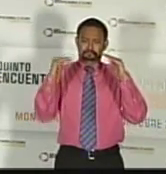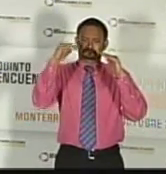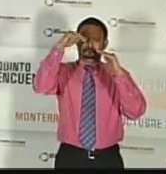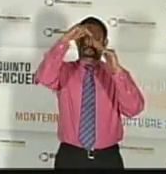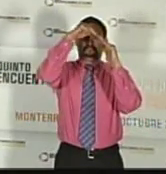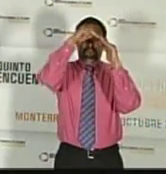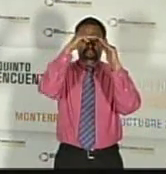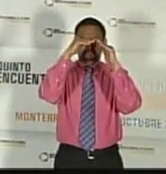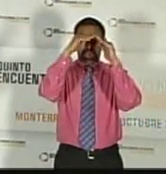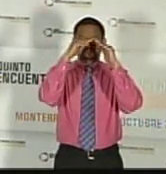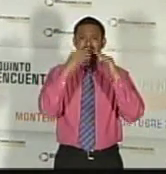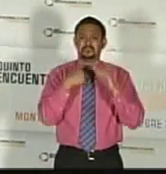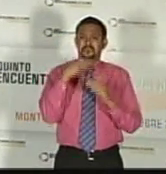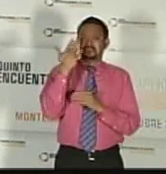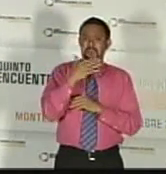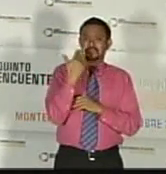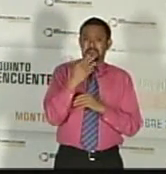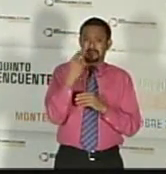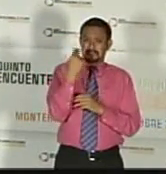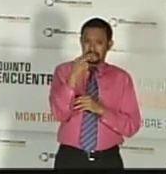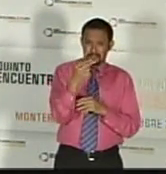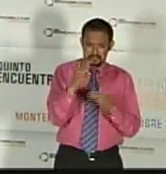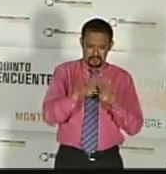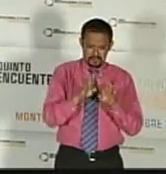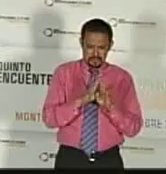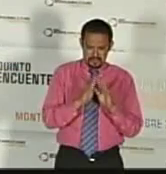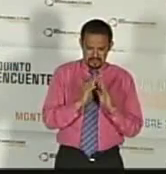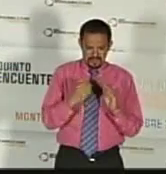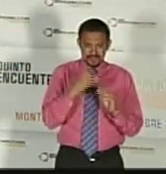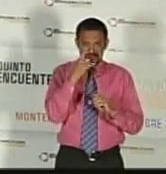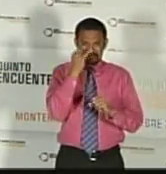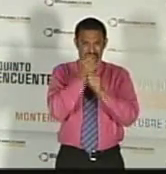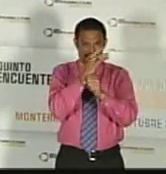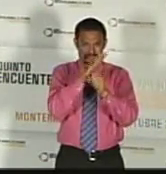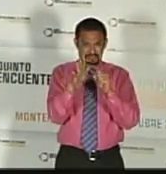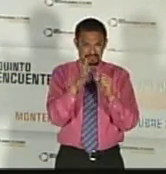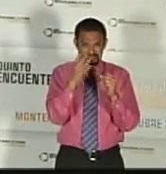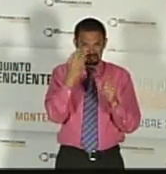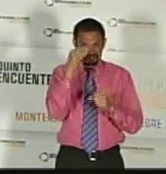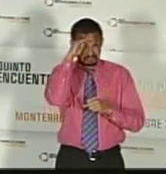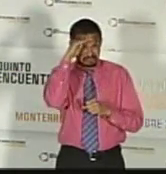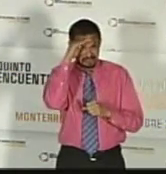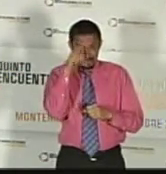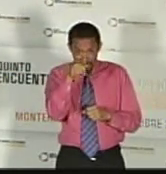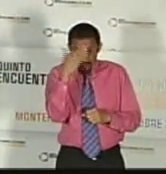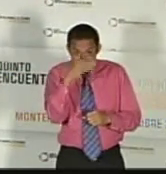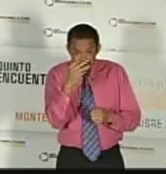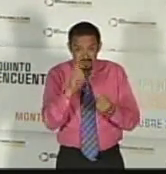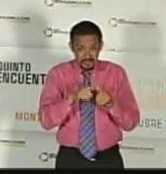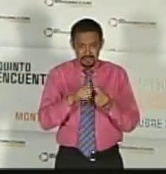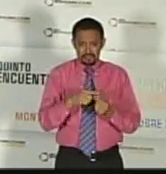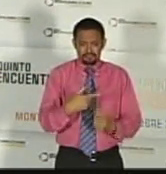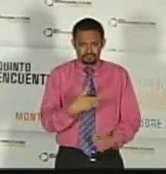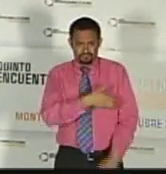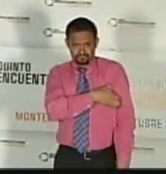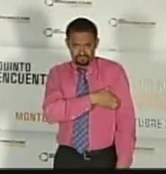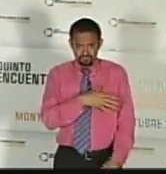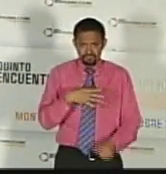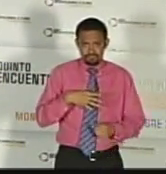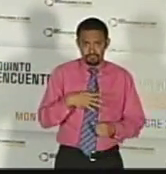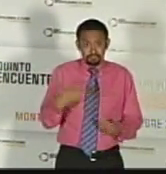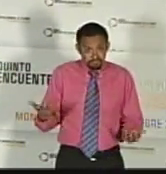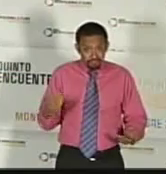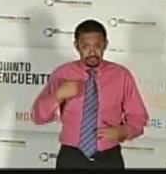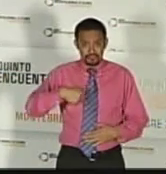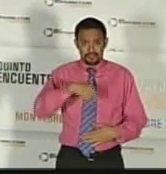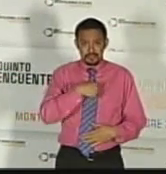llamo el principio de la impotencia creciente. ¿Saben quién tiene el poder? Somos nosotros. El